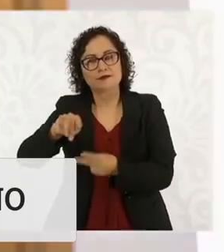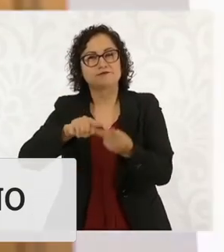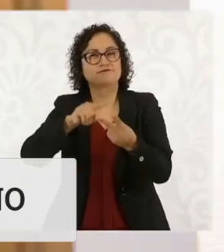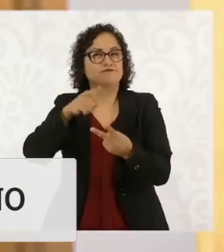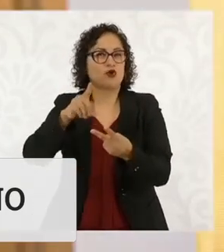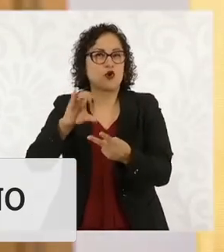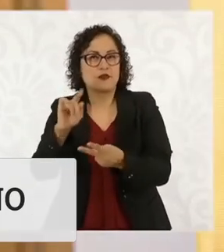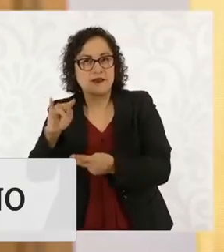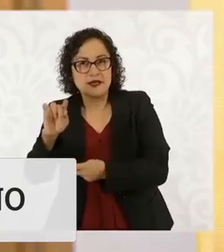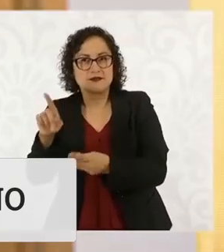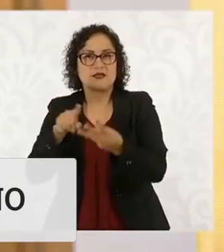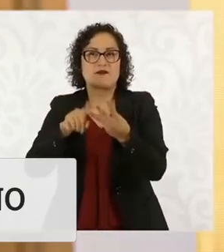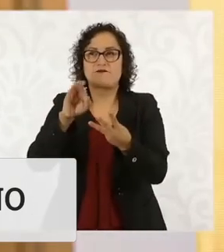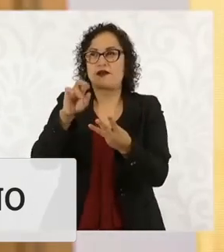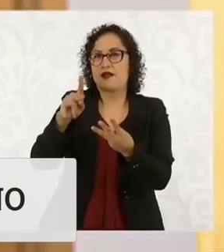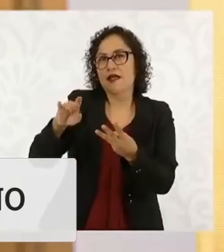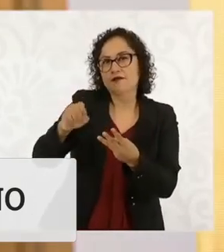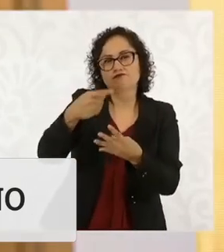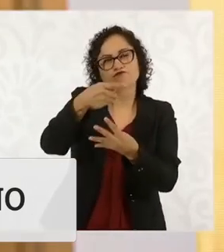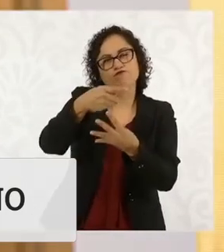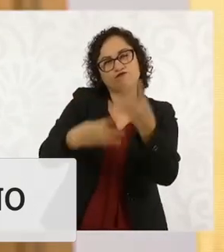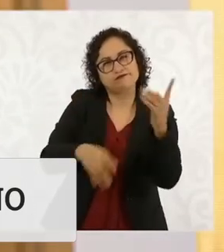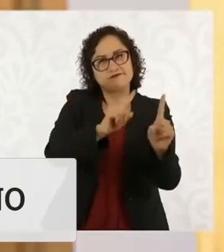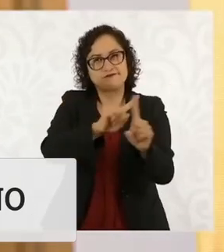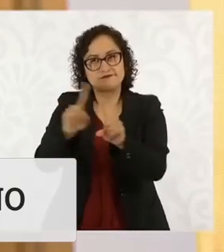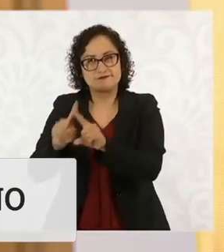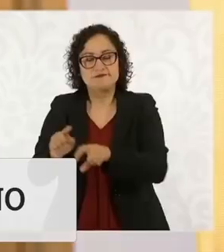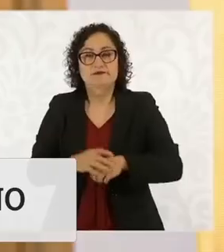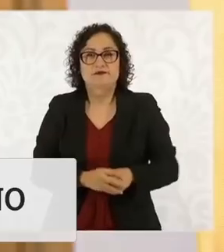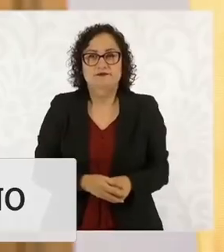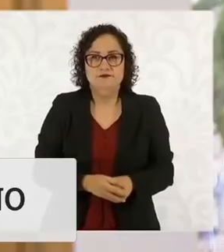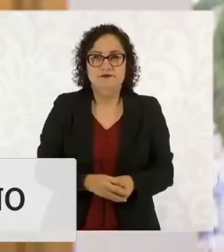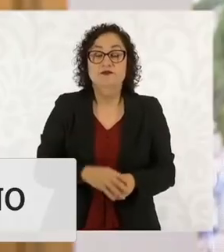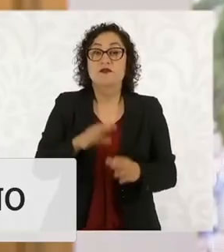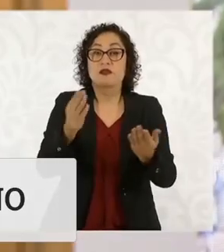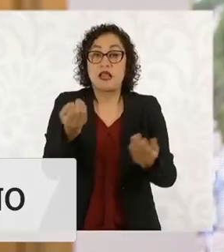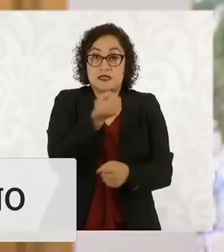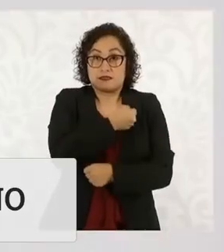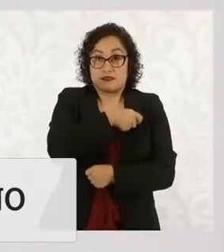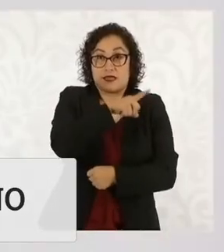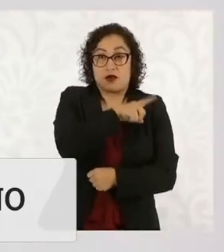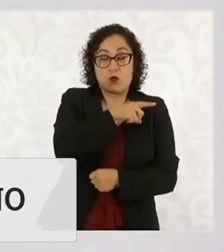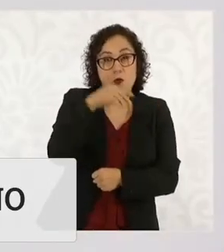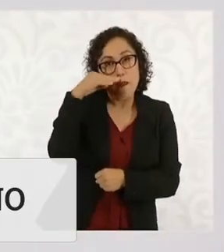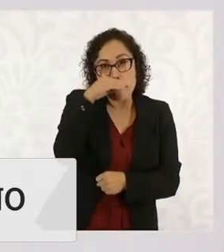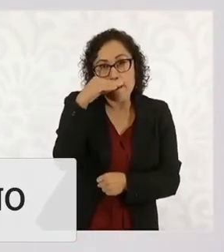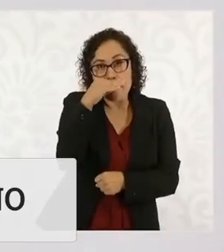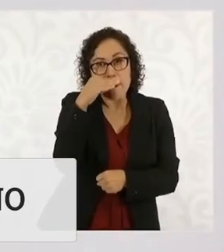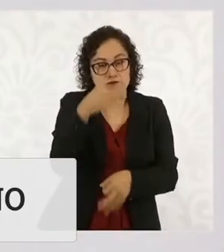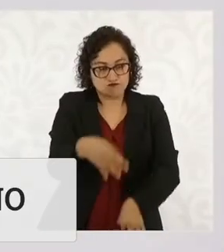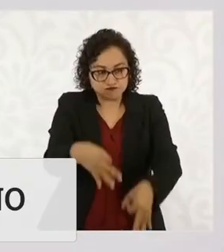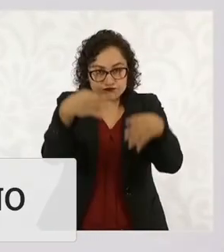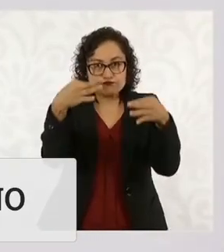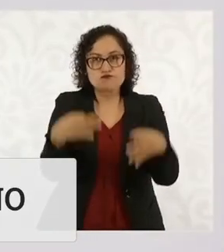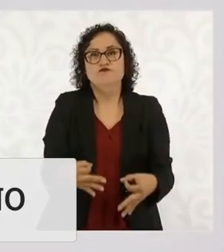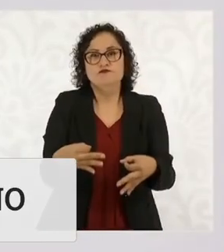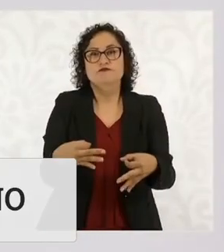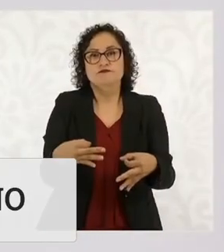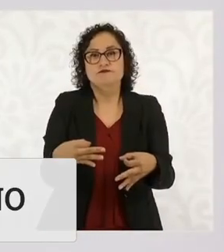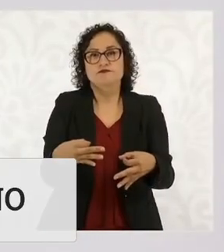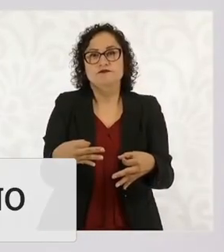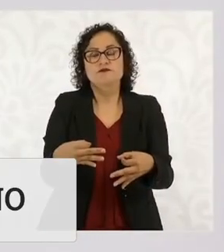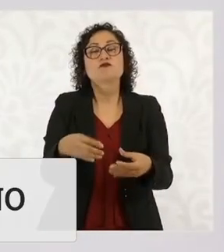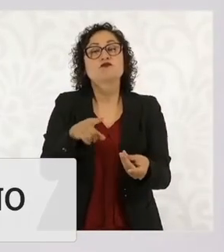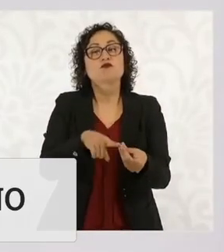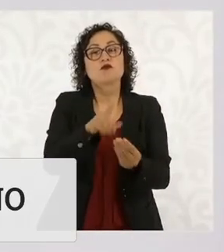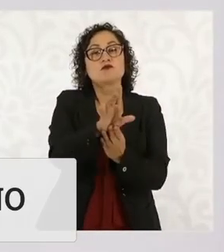Nona Fernández, entre otros. El acceso a la salud gratuita y de calidad quedó plasmado en el